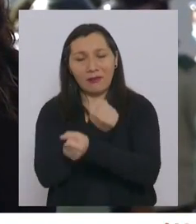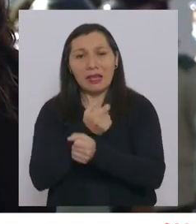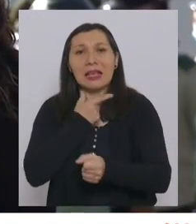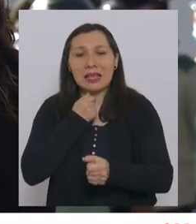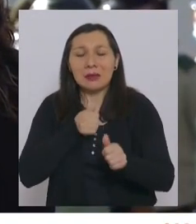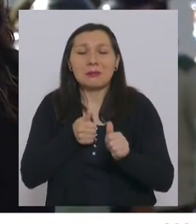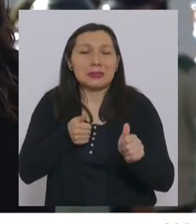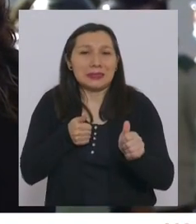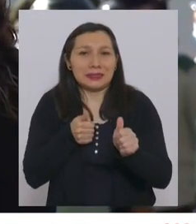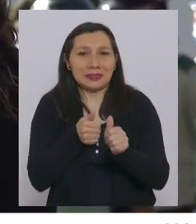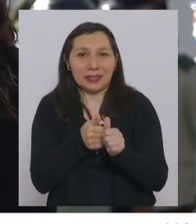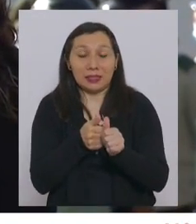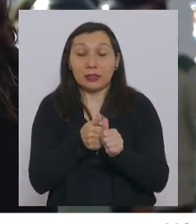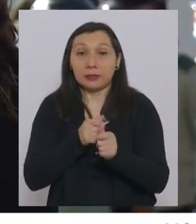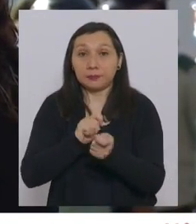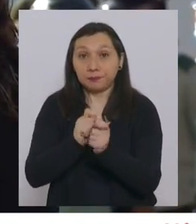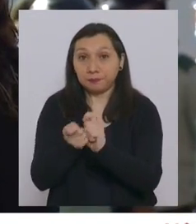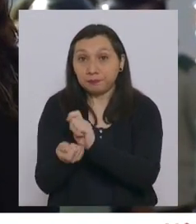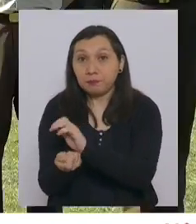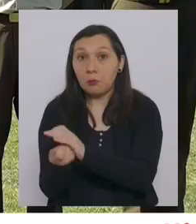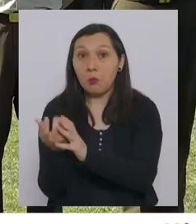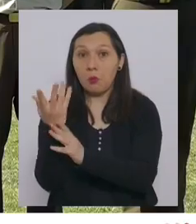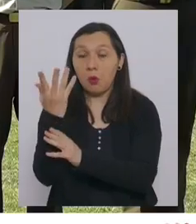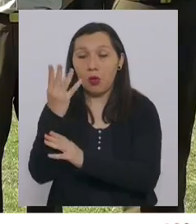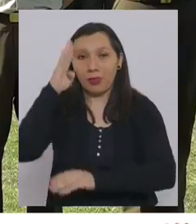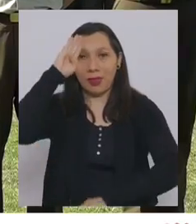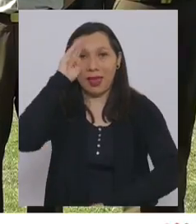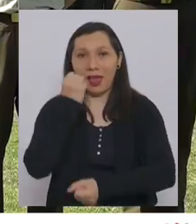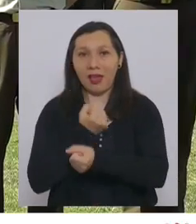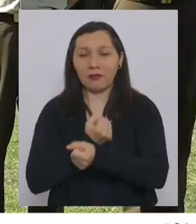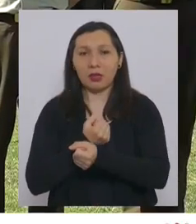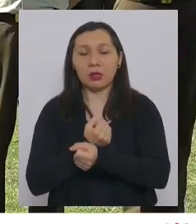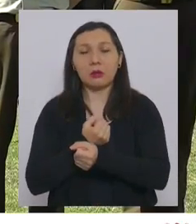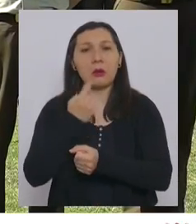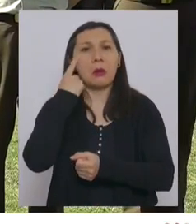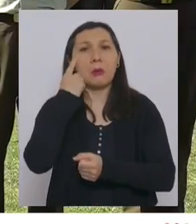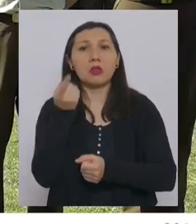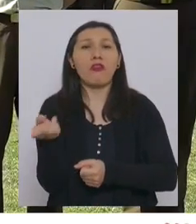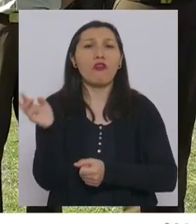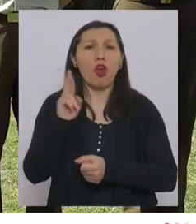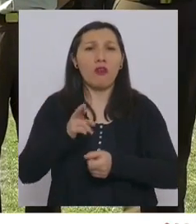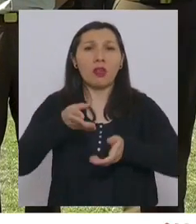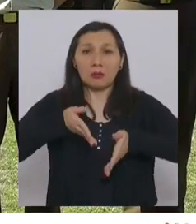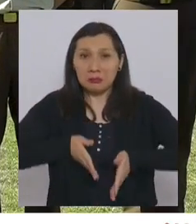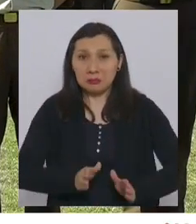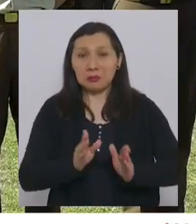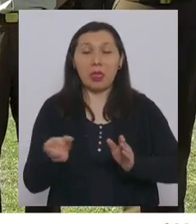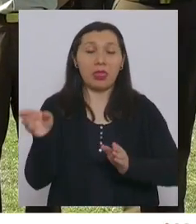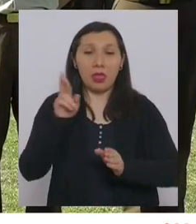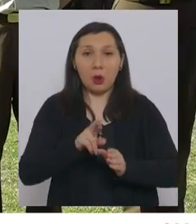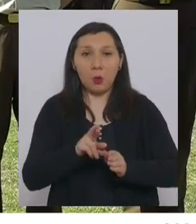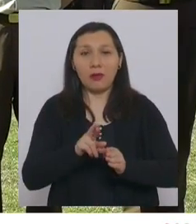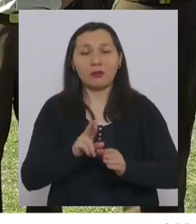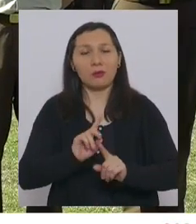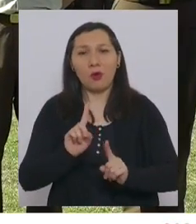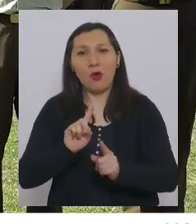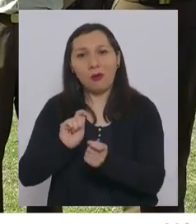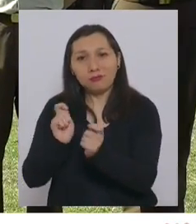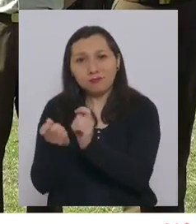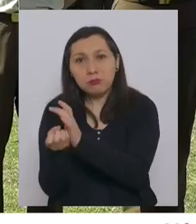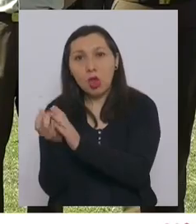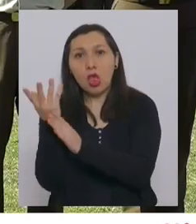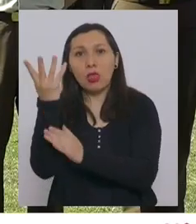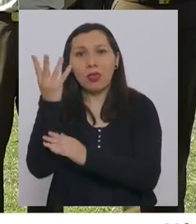cerca. La modernización de carabineros, que no es una refundación, porque la modernización de